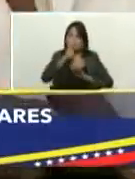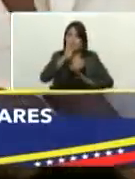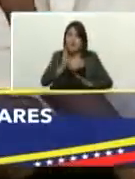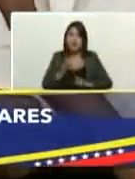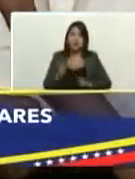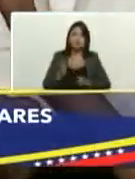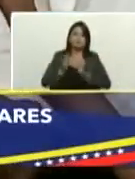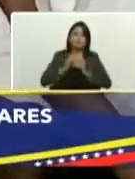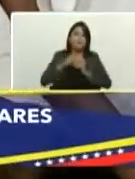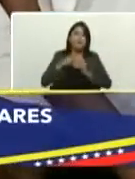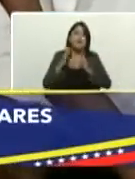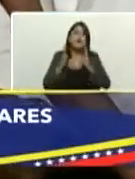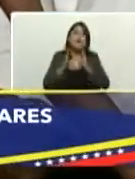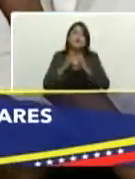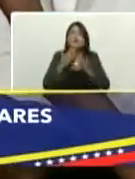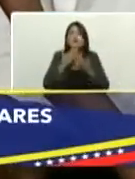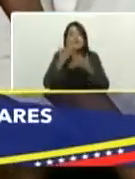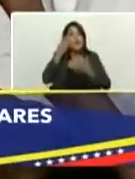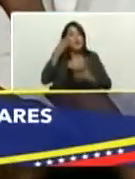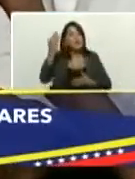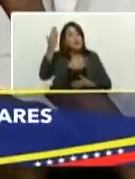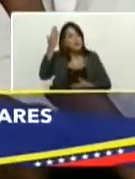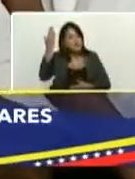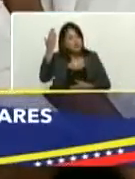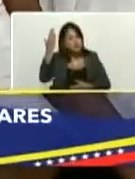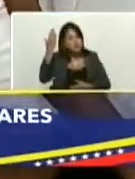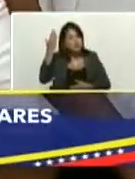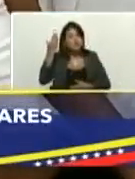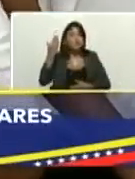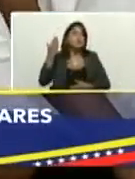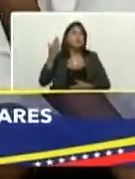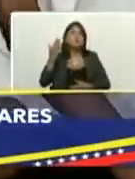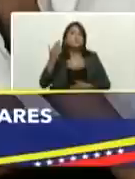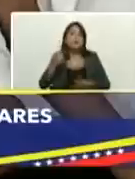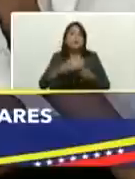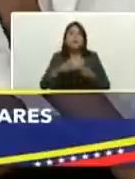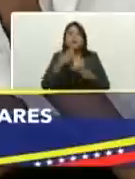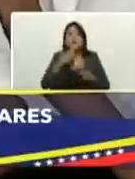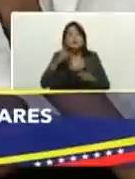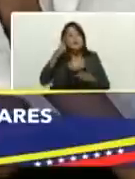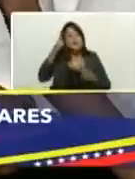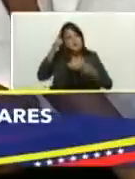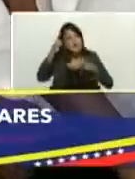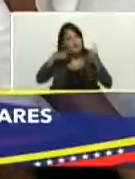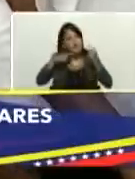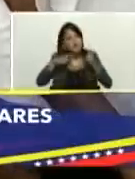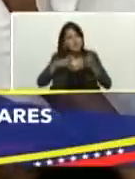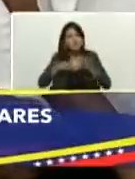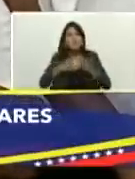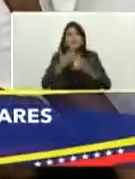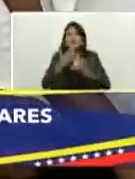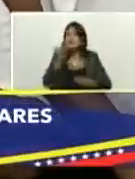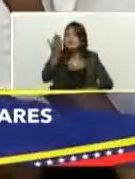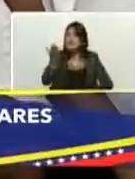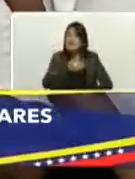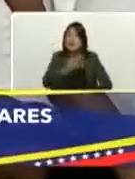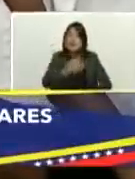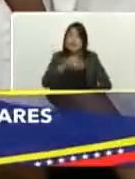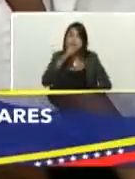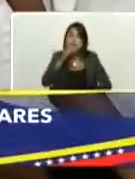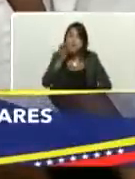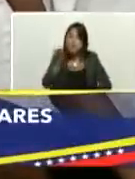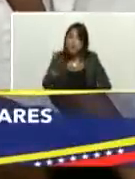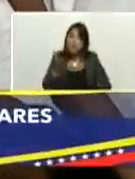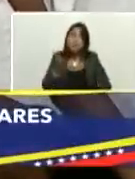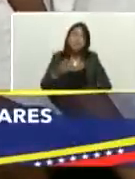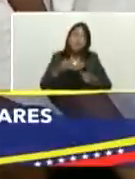Gracias a Dios primeramente, gracias al creador de este proyecto, Hugo Rafael Chávez Fría, a usted por seguir